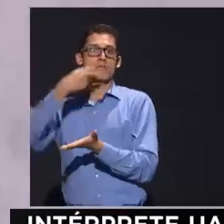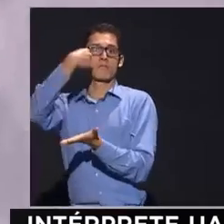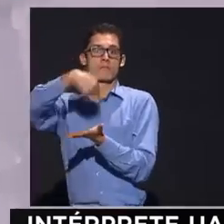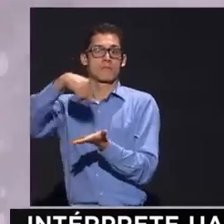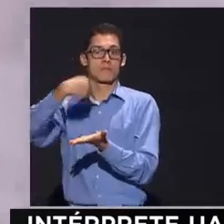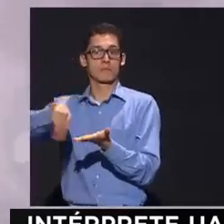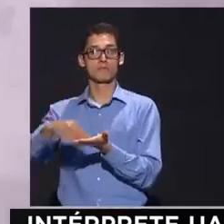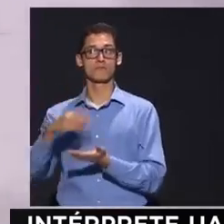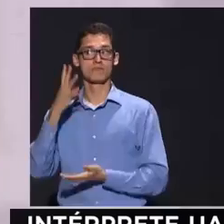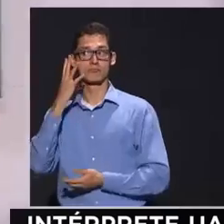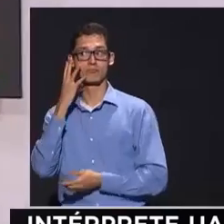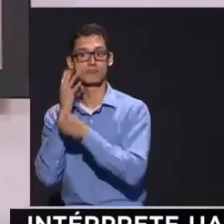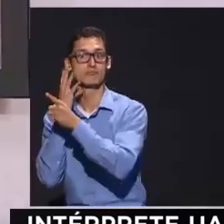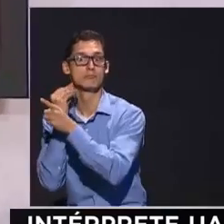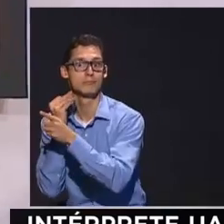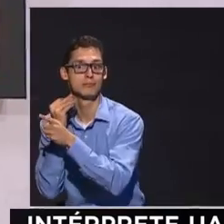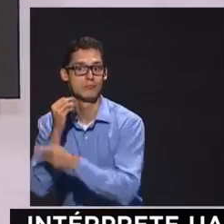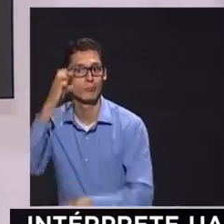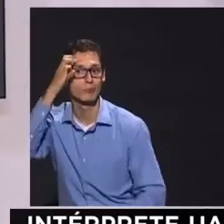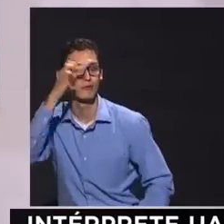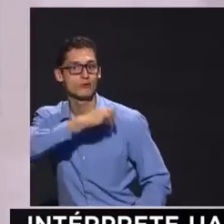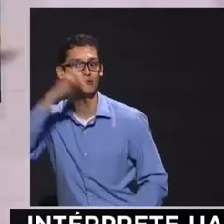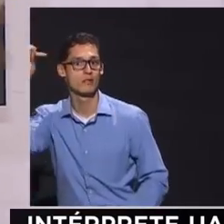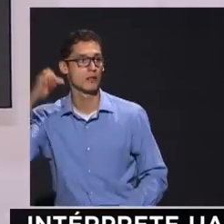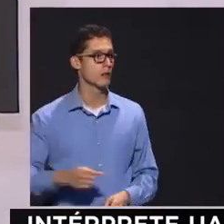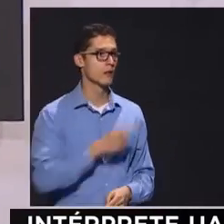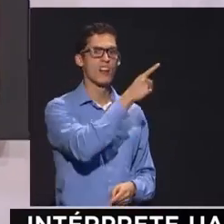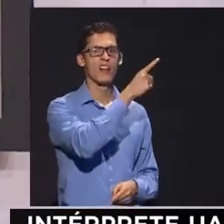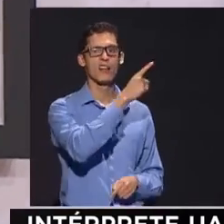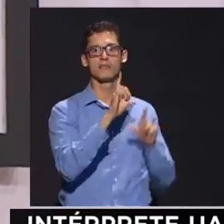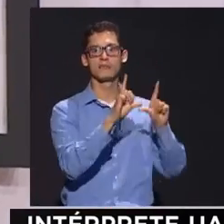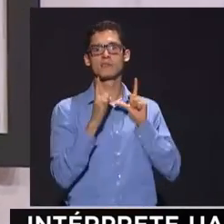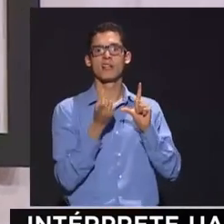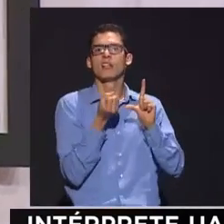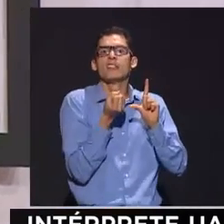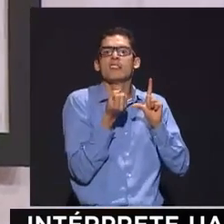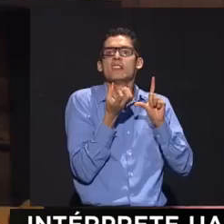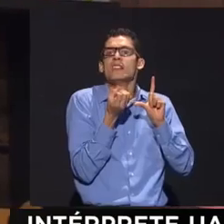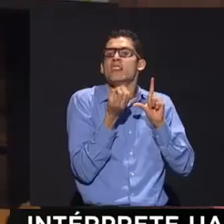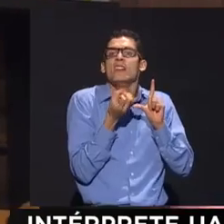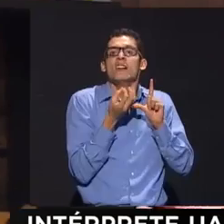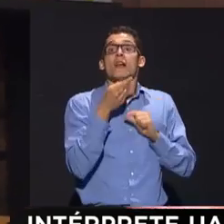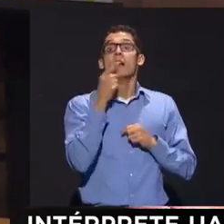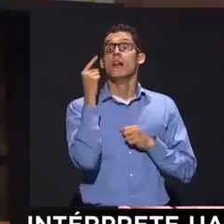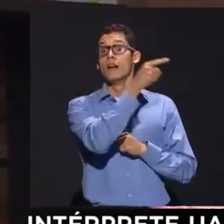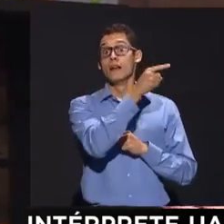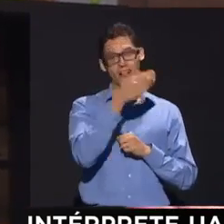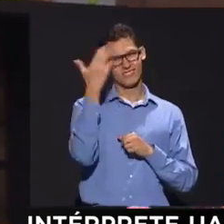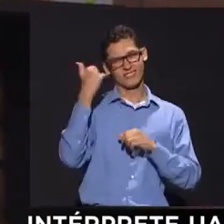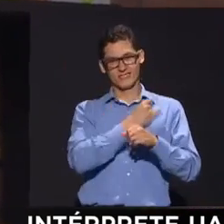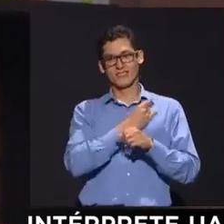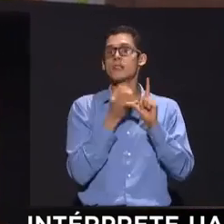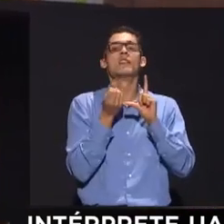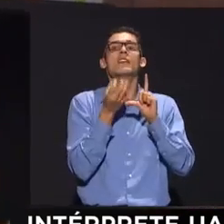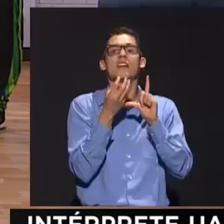muy grande y también estoy con un licenciado en educación física con el desempate primaria